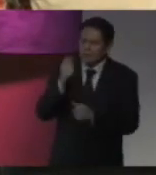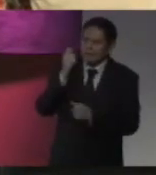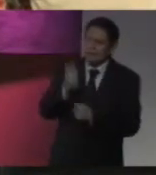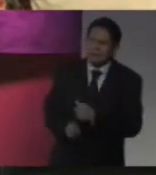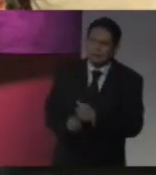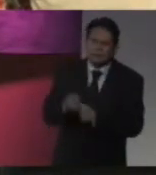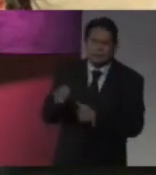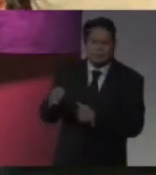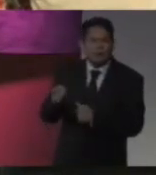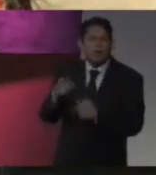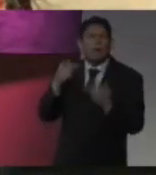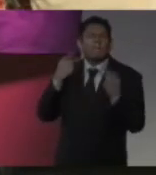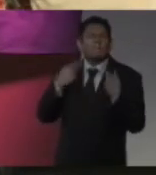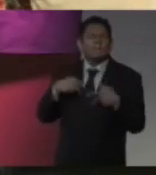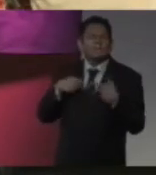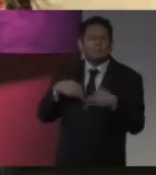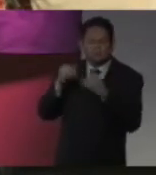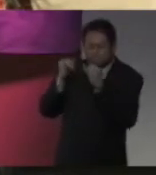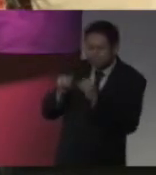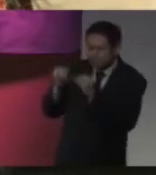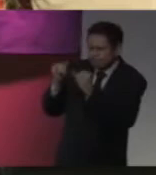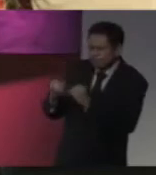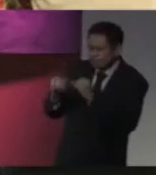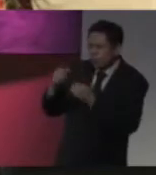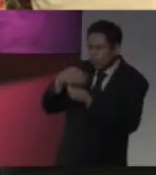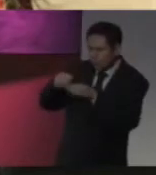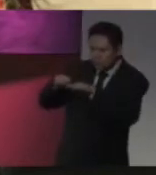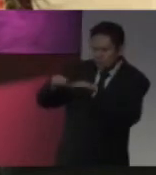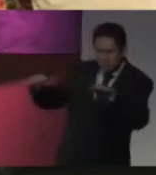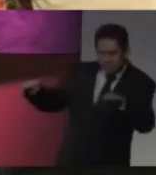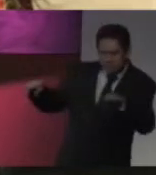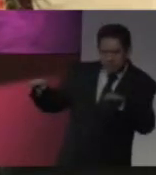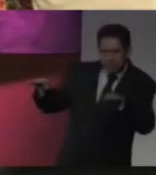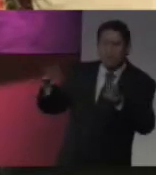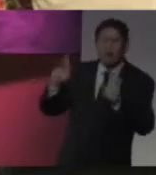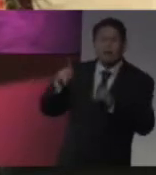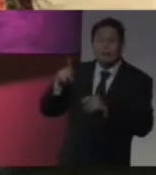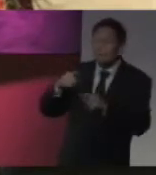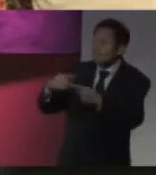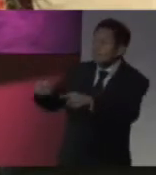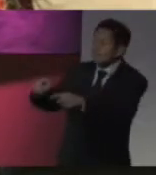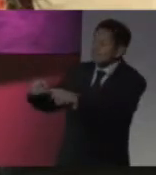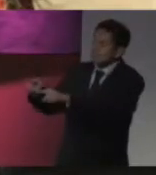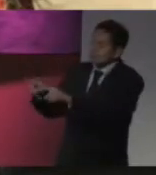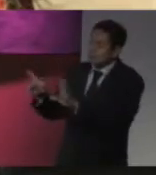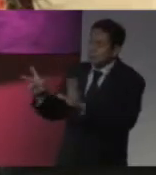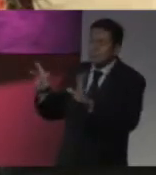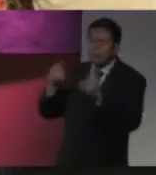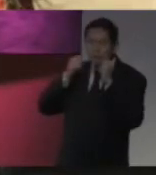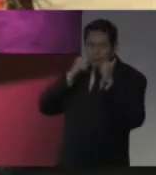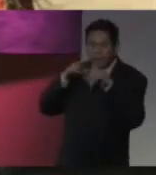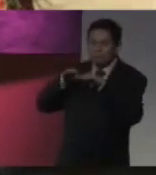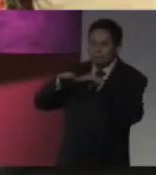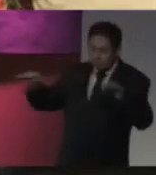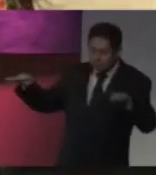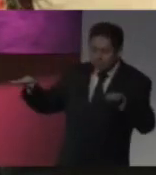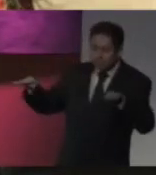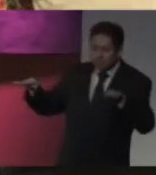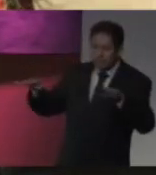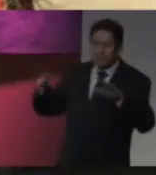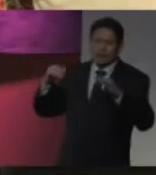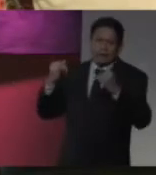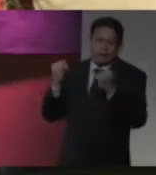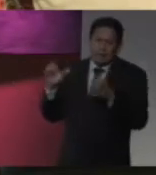conceptualiza igualdad y diferencia y cómo se conceptualiza la subjetividad colectiva. ¿Cómo